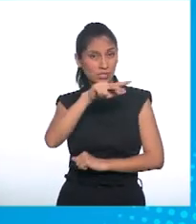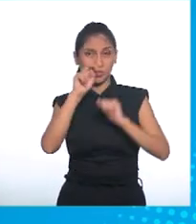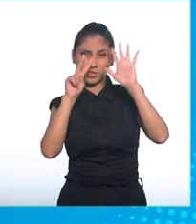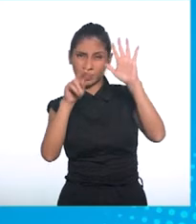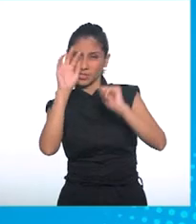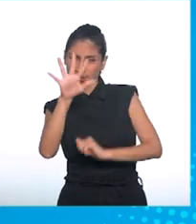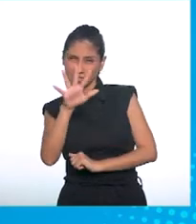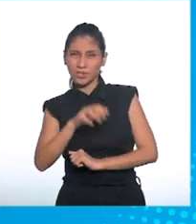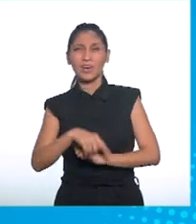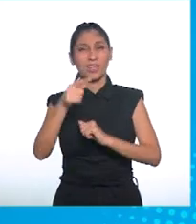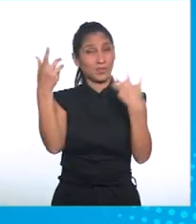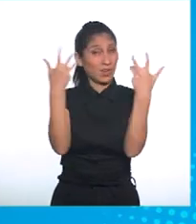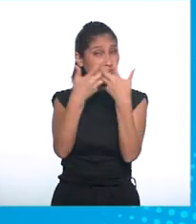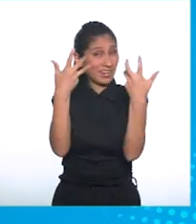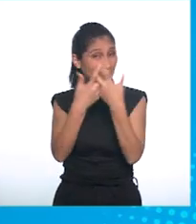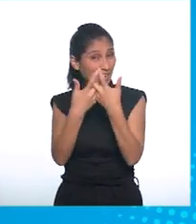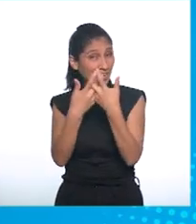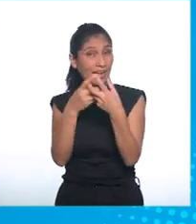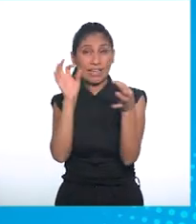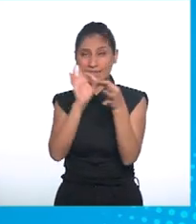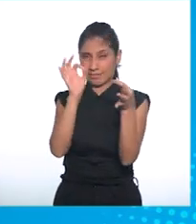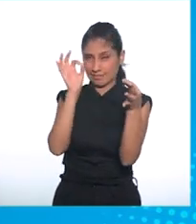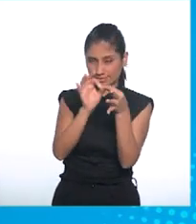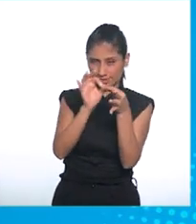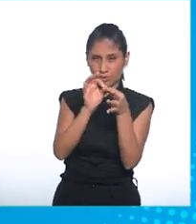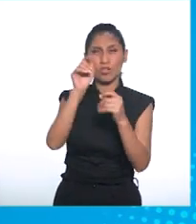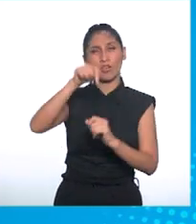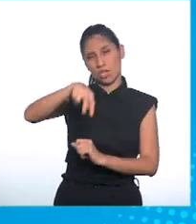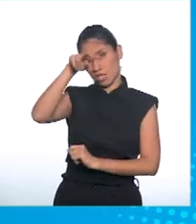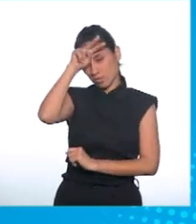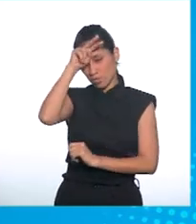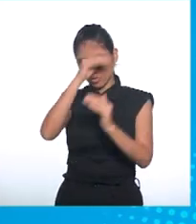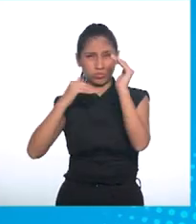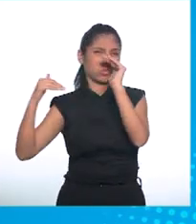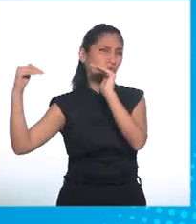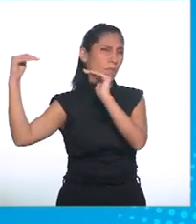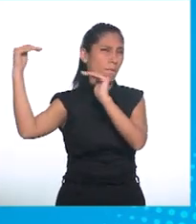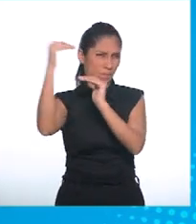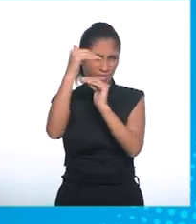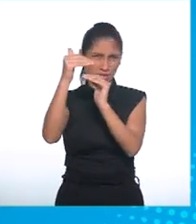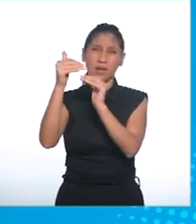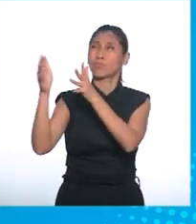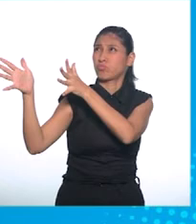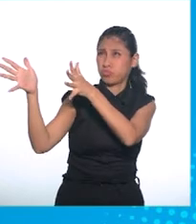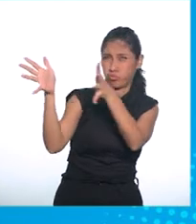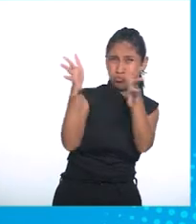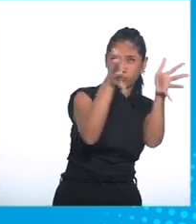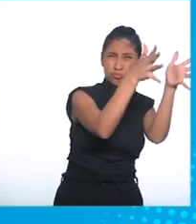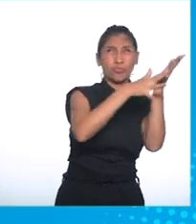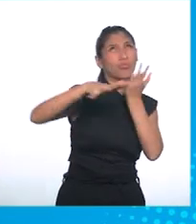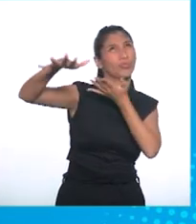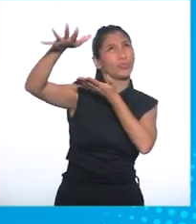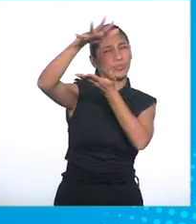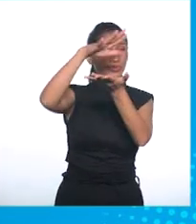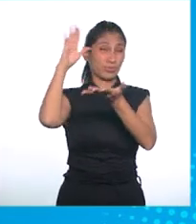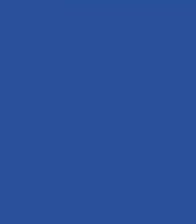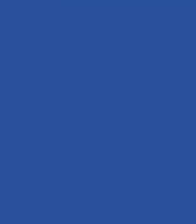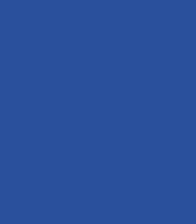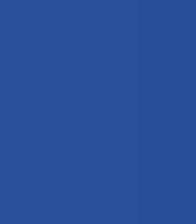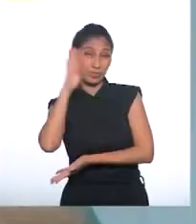9,375. Esa es la cifra exacta en la que Perú supera al nivel de contaminación del aire promedio de la región.